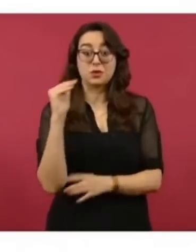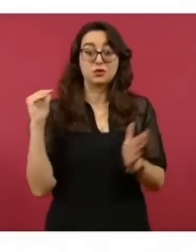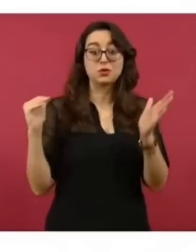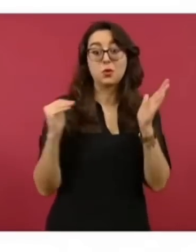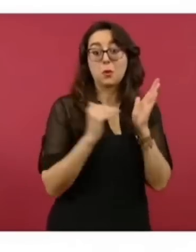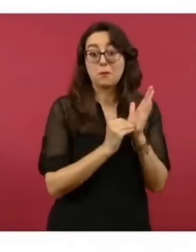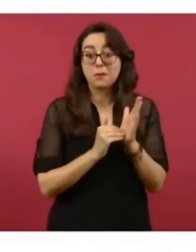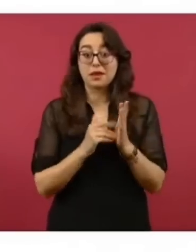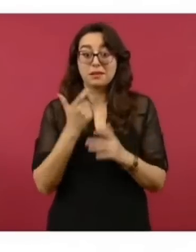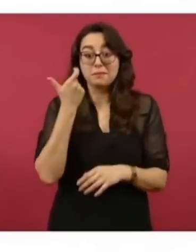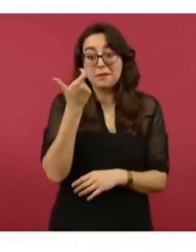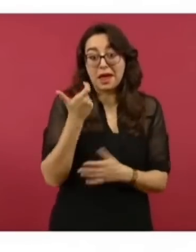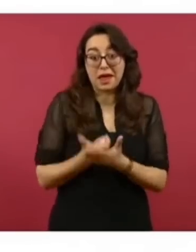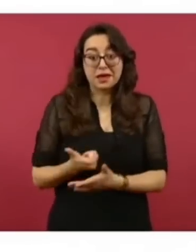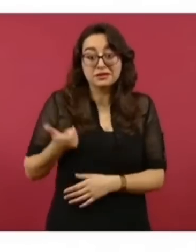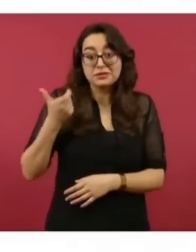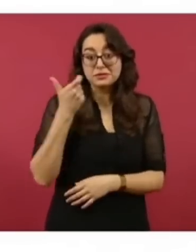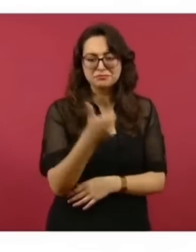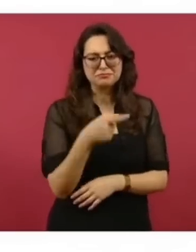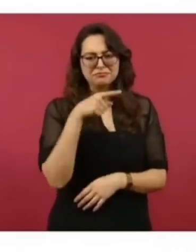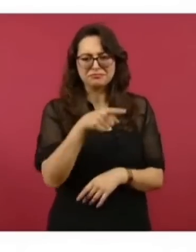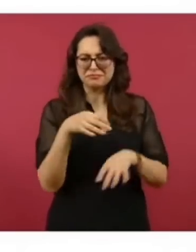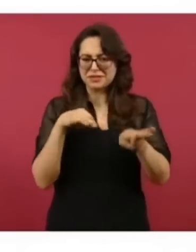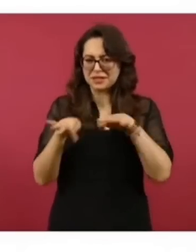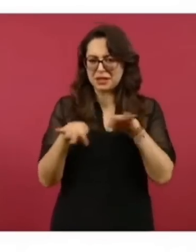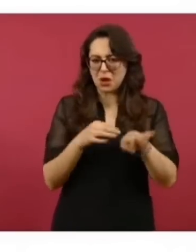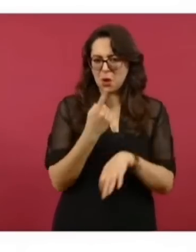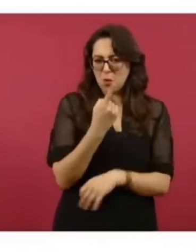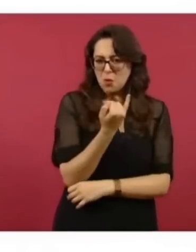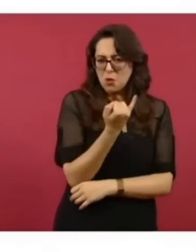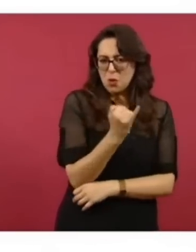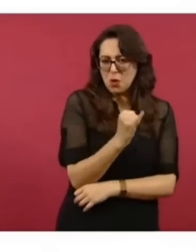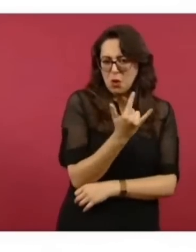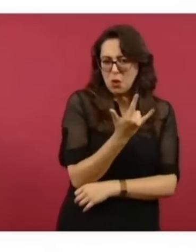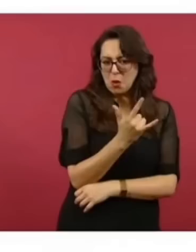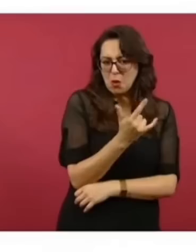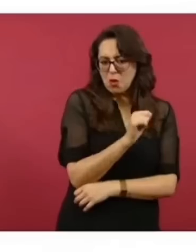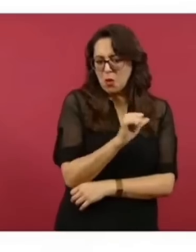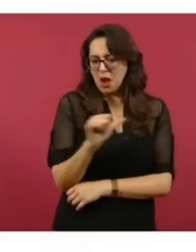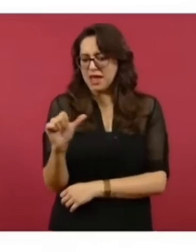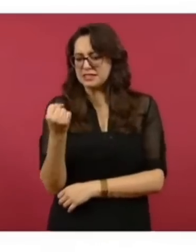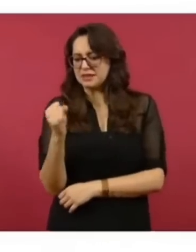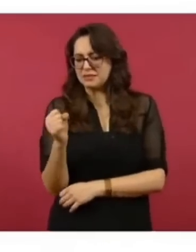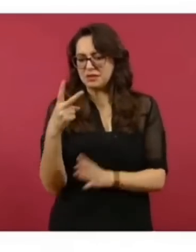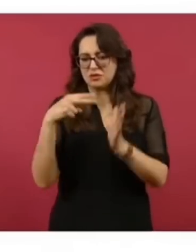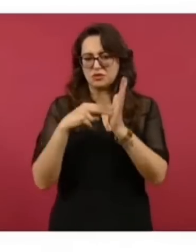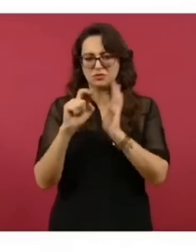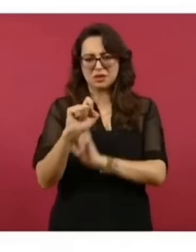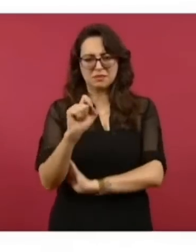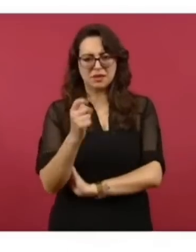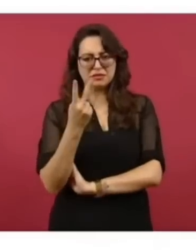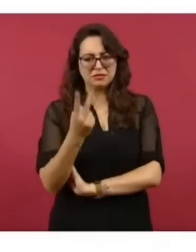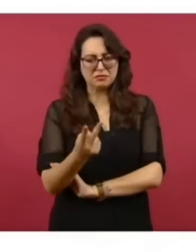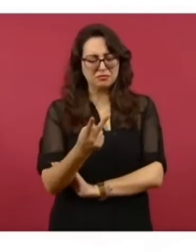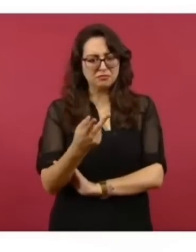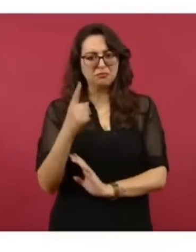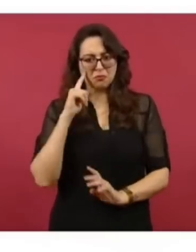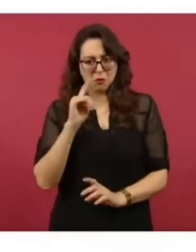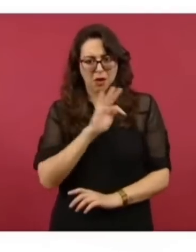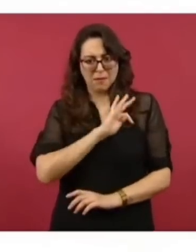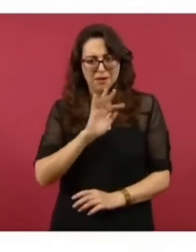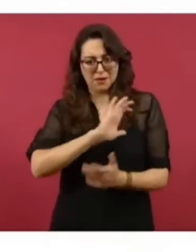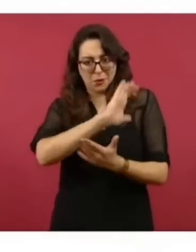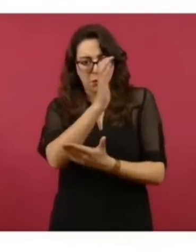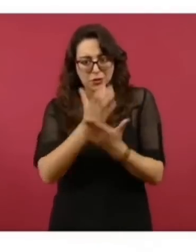324,800 pesos por un trabajo que realizó entre el 1 de julio y el 30 de septiembre de 2022. Aquí vemos el contrato.